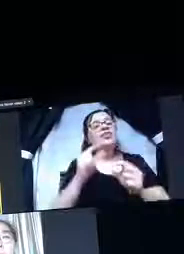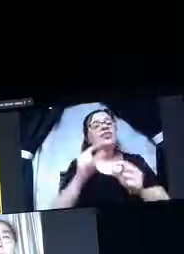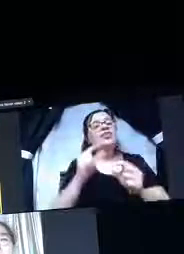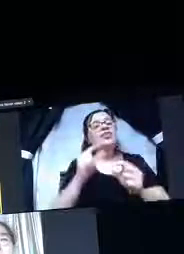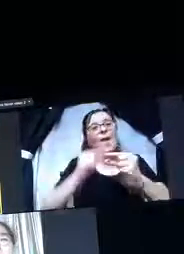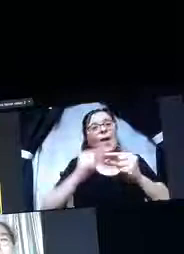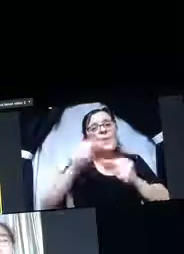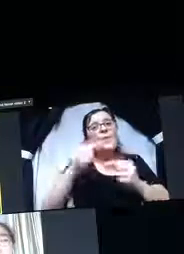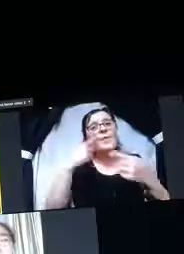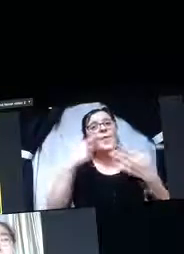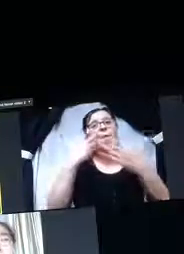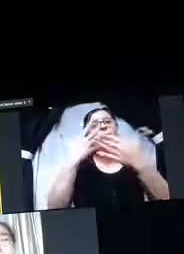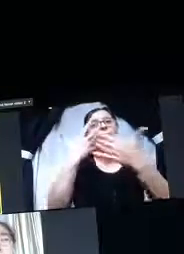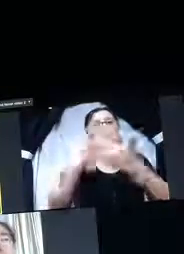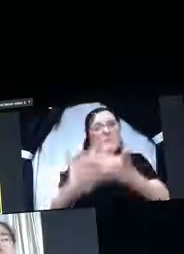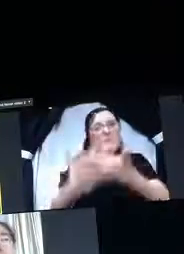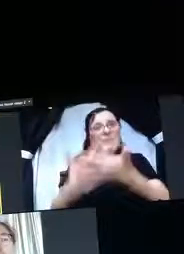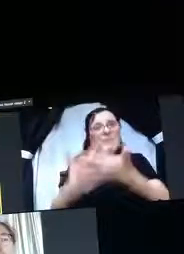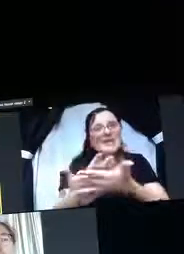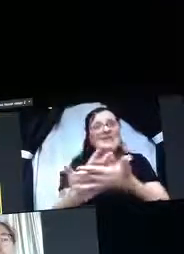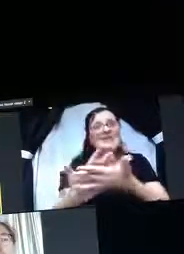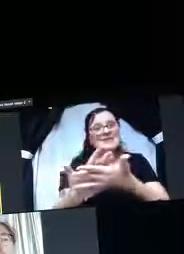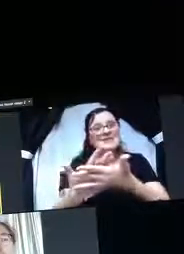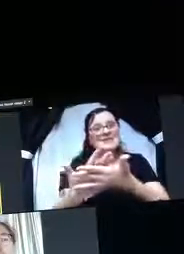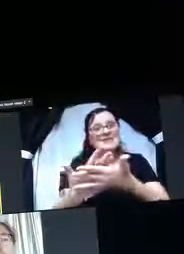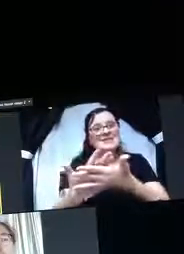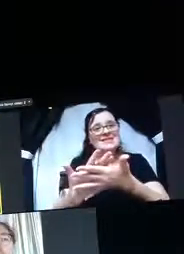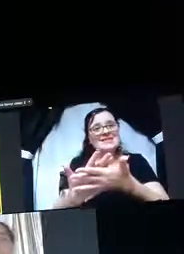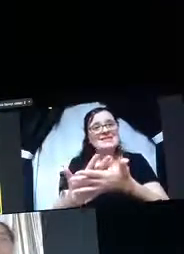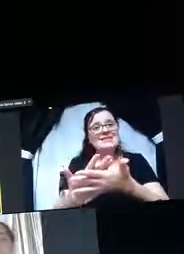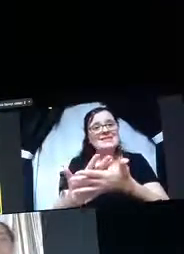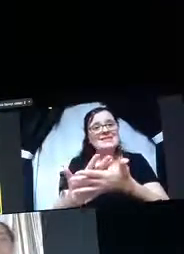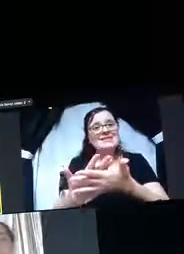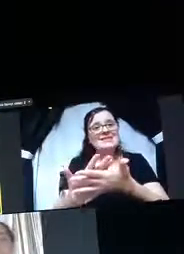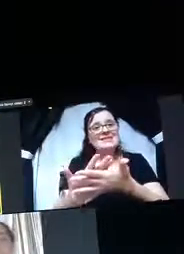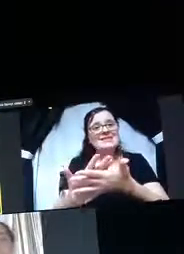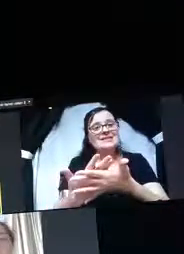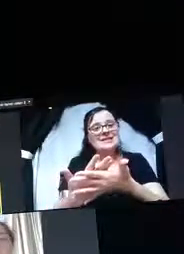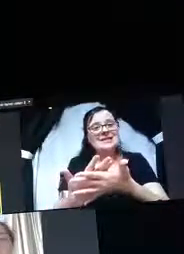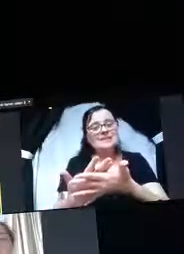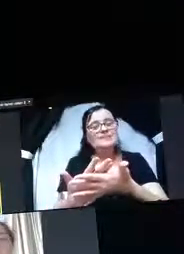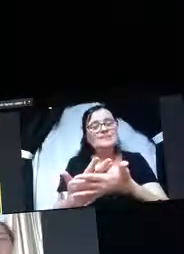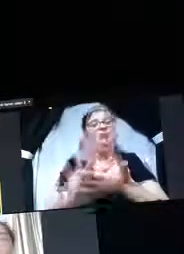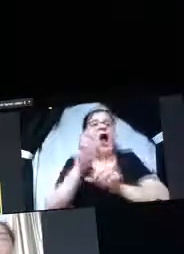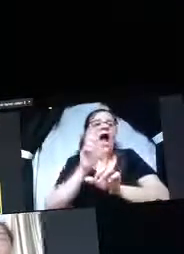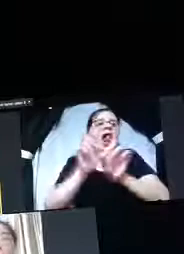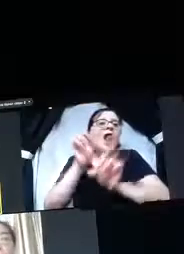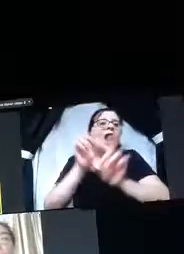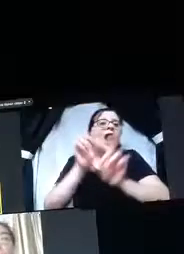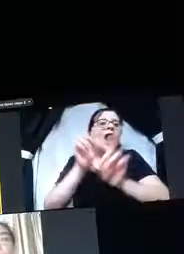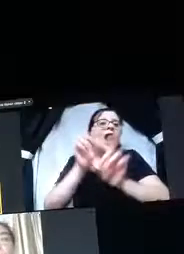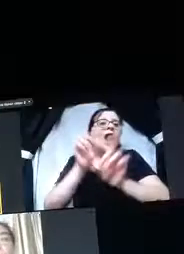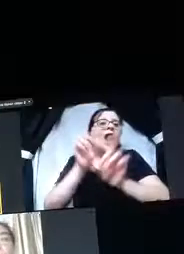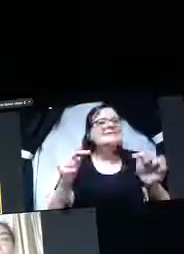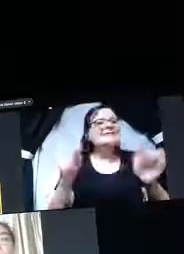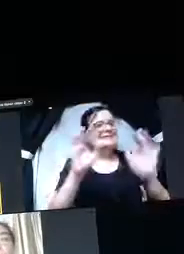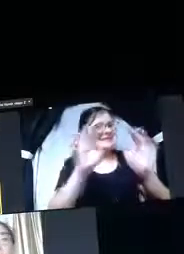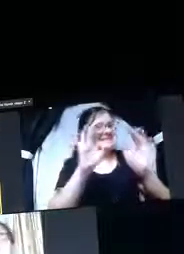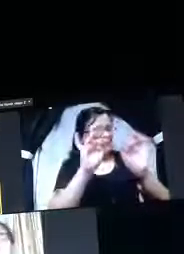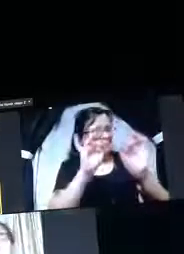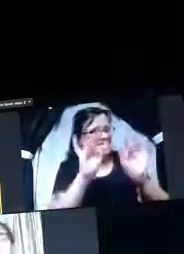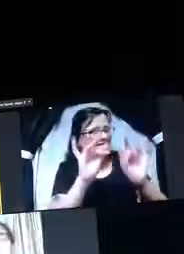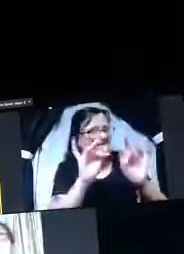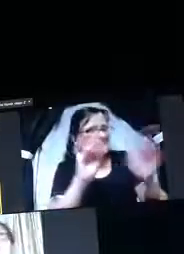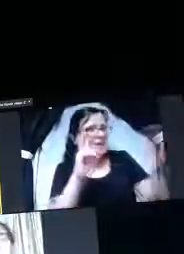presentando ciertas complejidades que tienen que ver con reponer aquello que quien escribió el